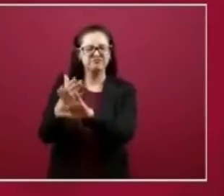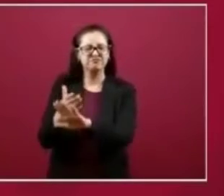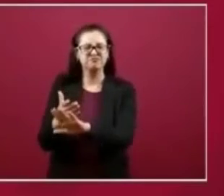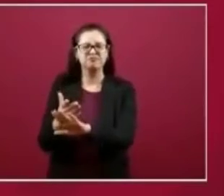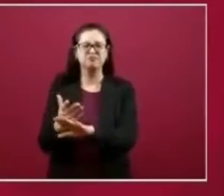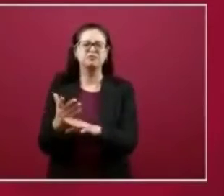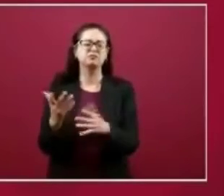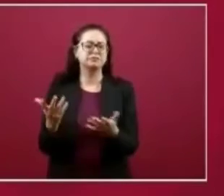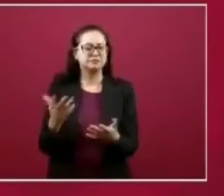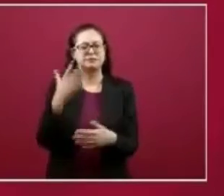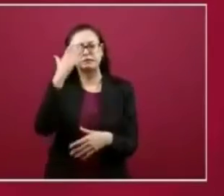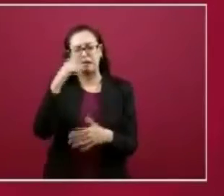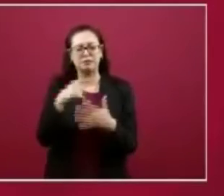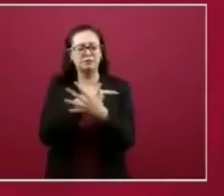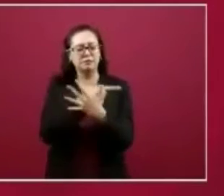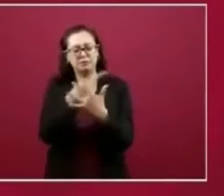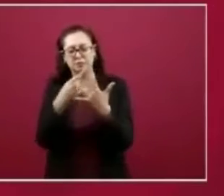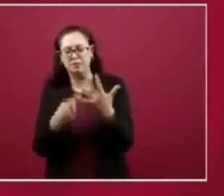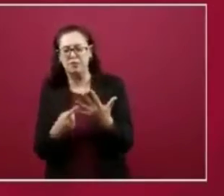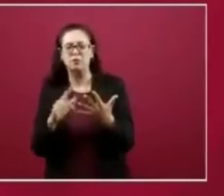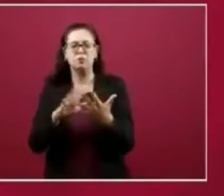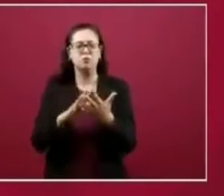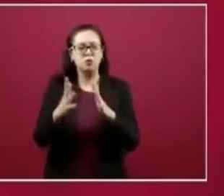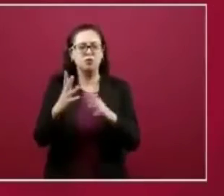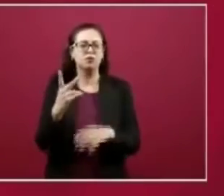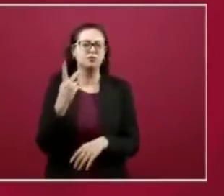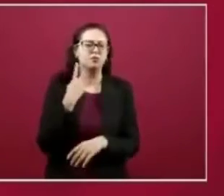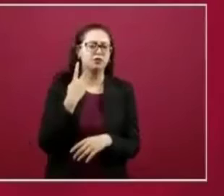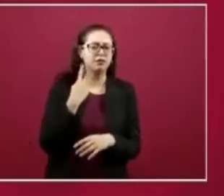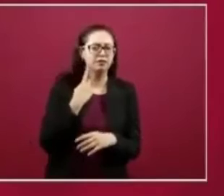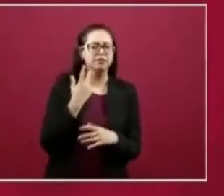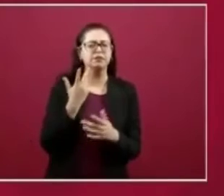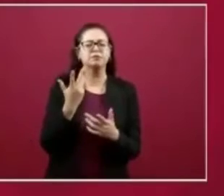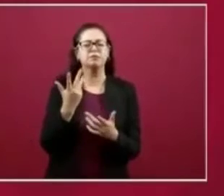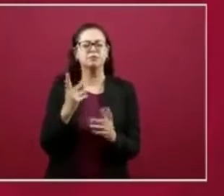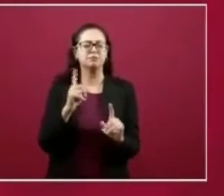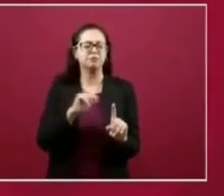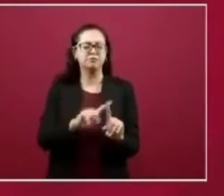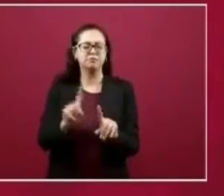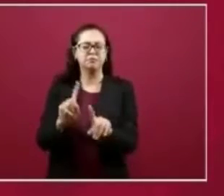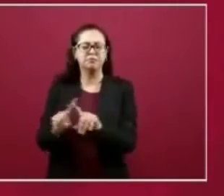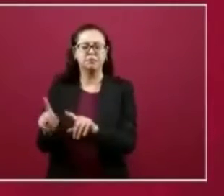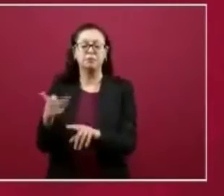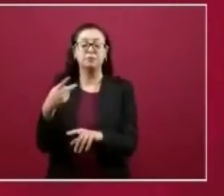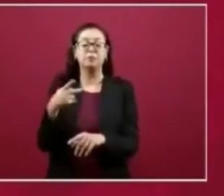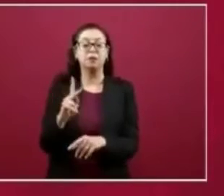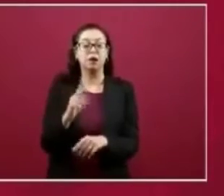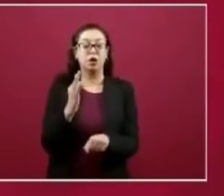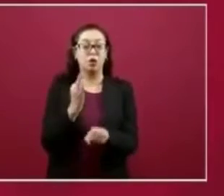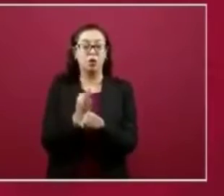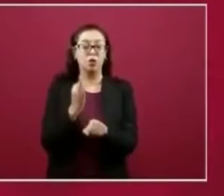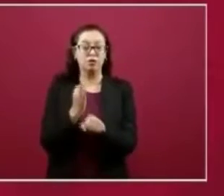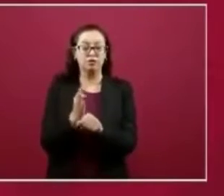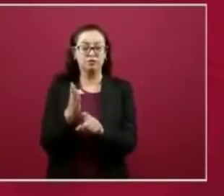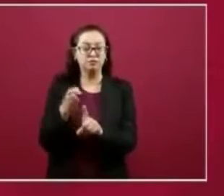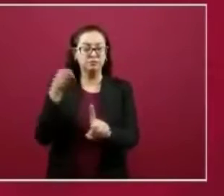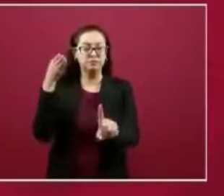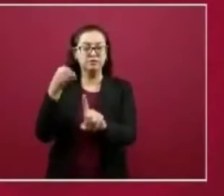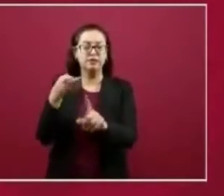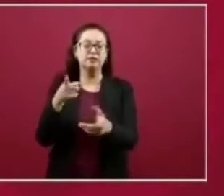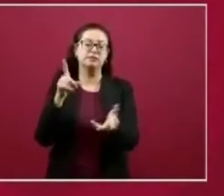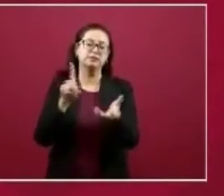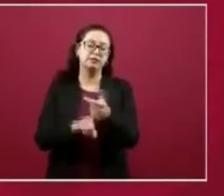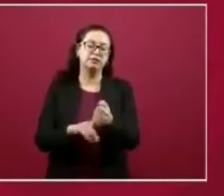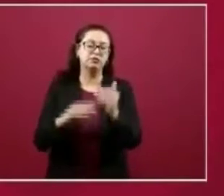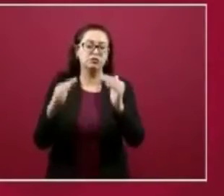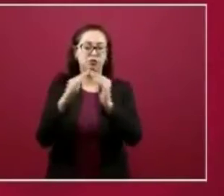saben, violencia política, pero particularmente el día de hoy nos vamos a referir a la violencia en el ámbito